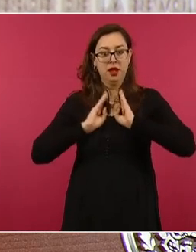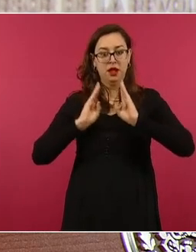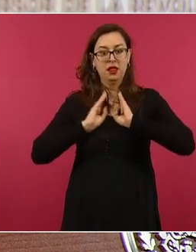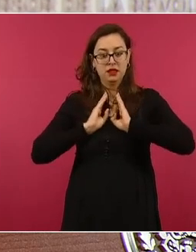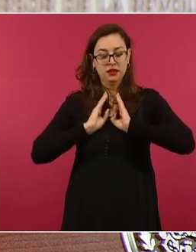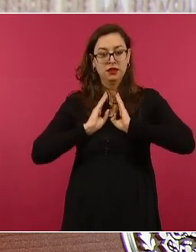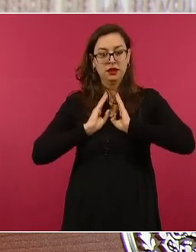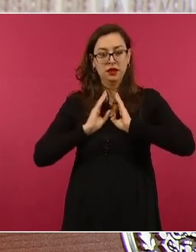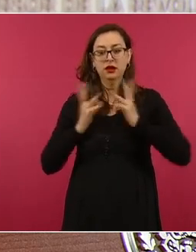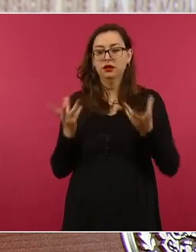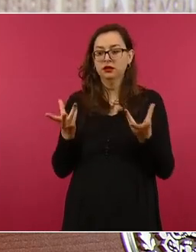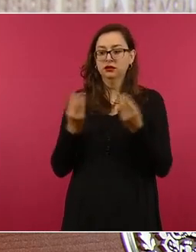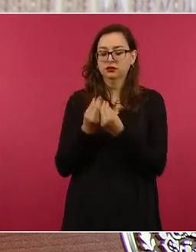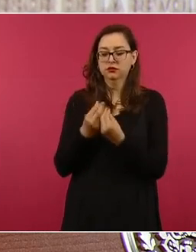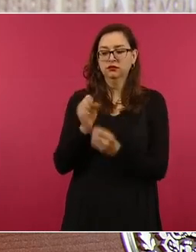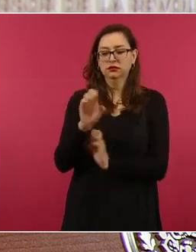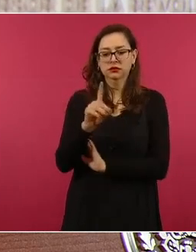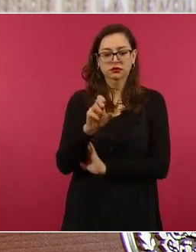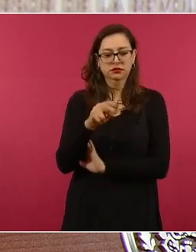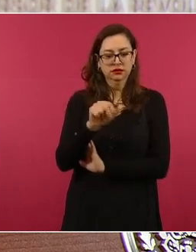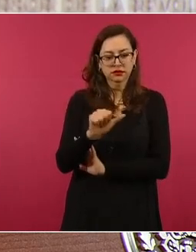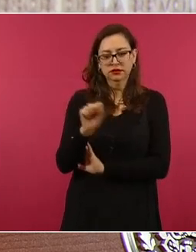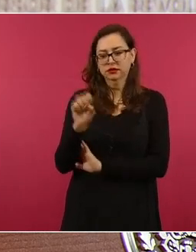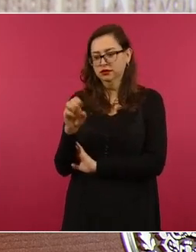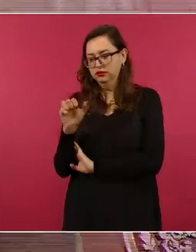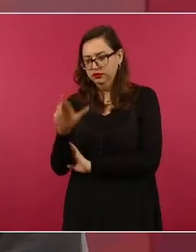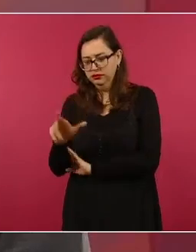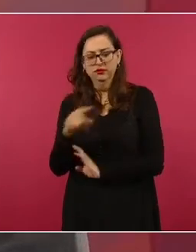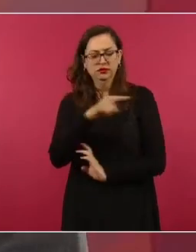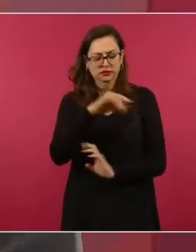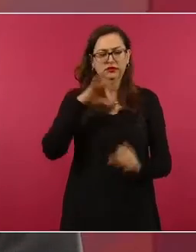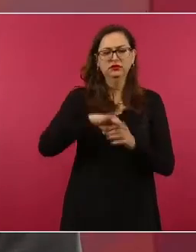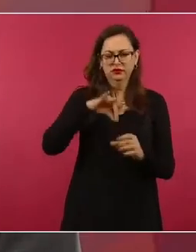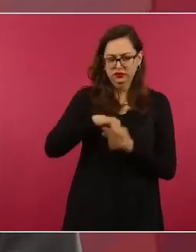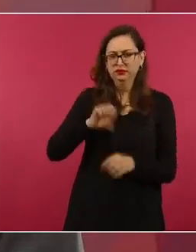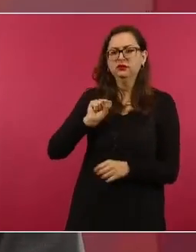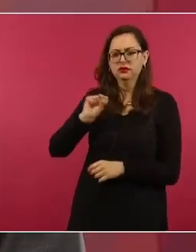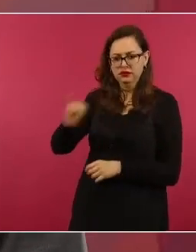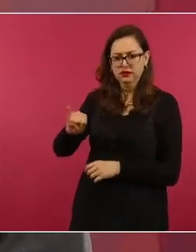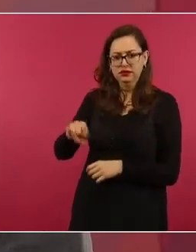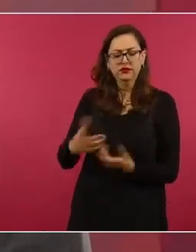de la Secretaría de la Defensa y de Marina. Y sí me lo expresó, pero yo